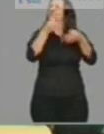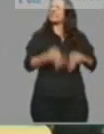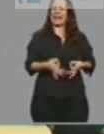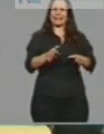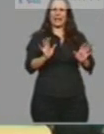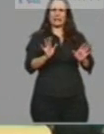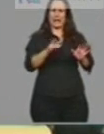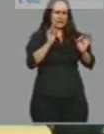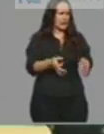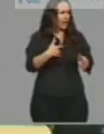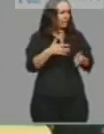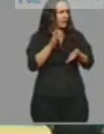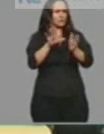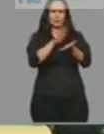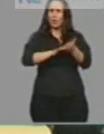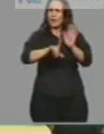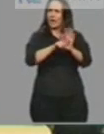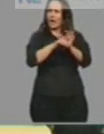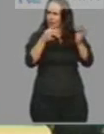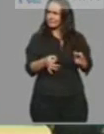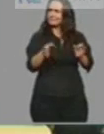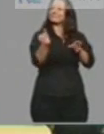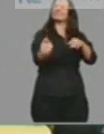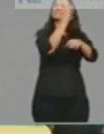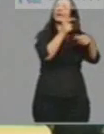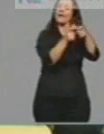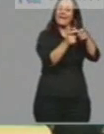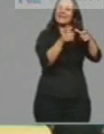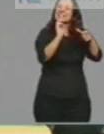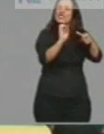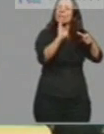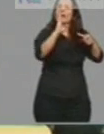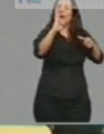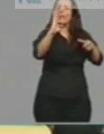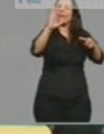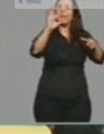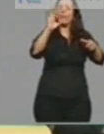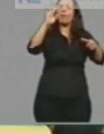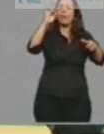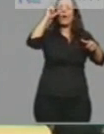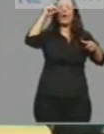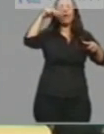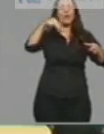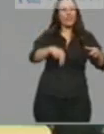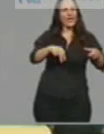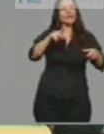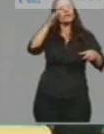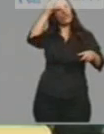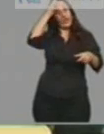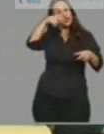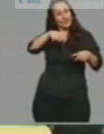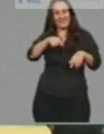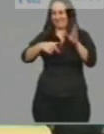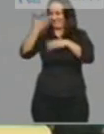que esto significa, los BODEN 12, que fueron precisamente los bonos que la Argentina emitió para pagarle